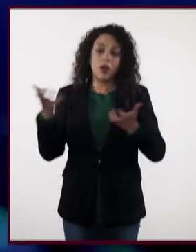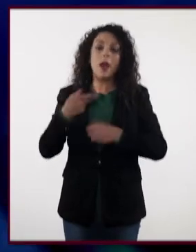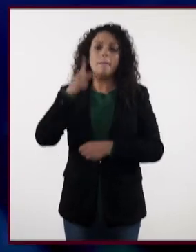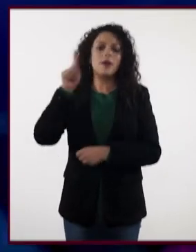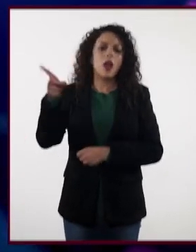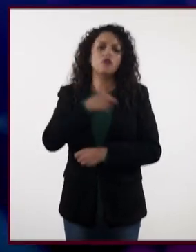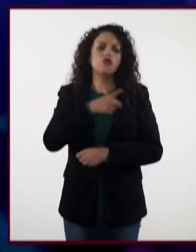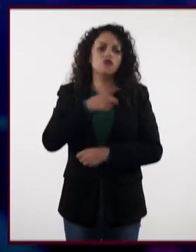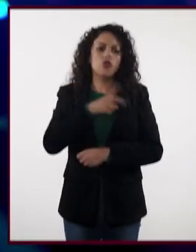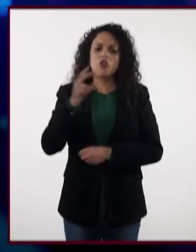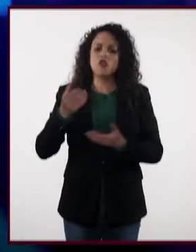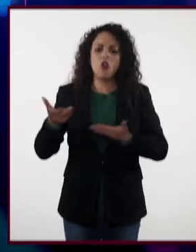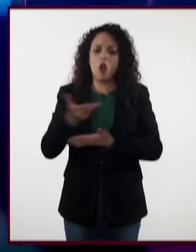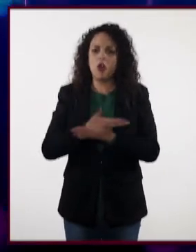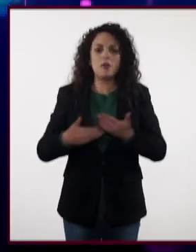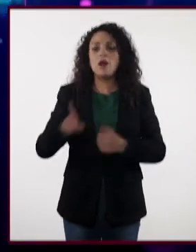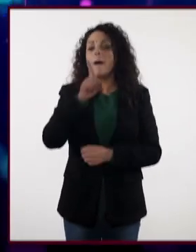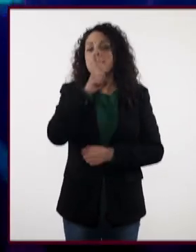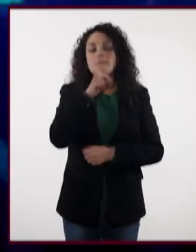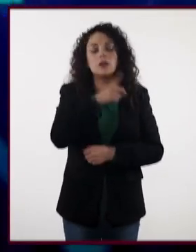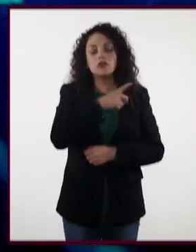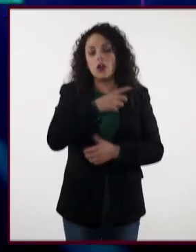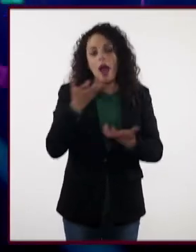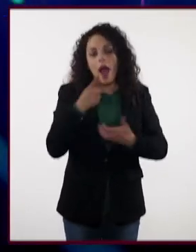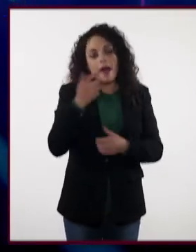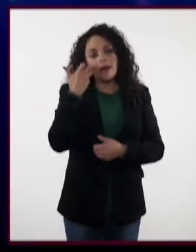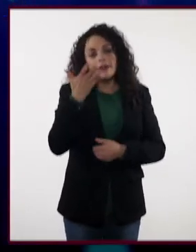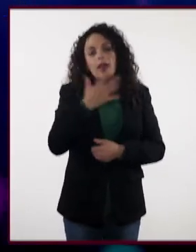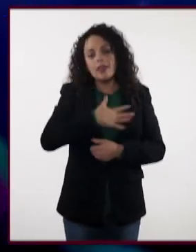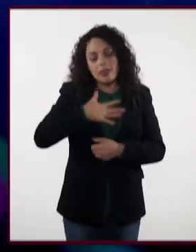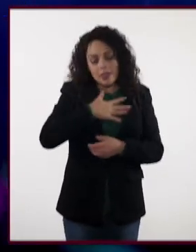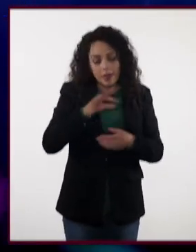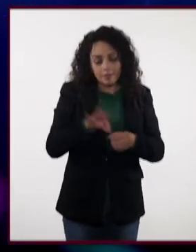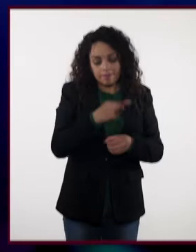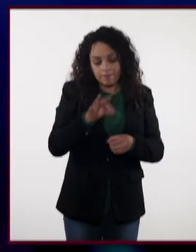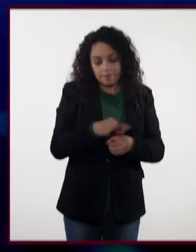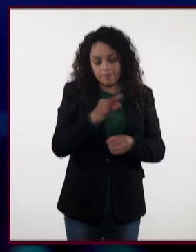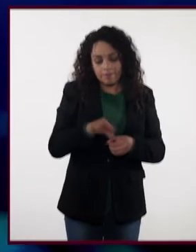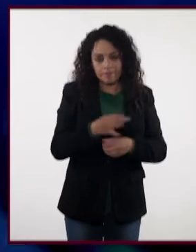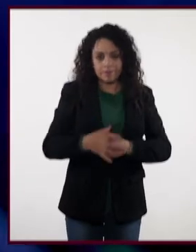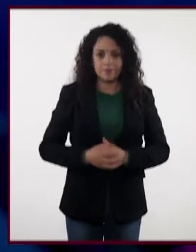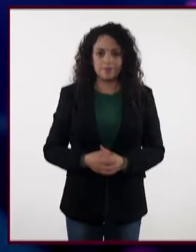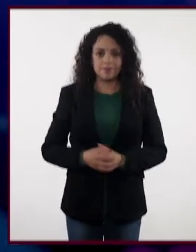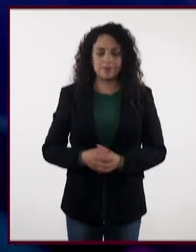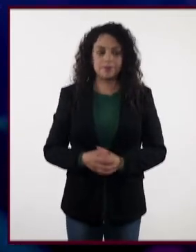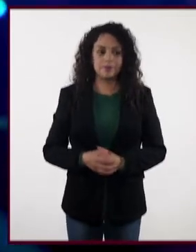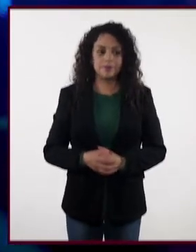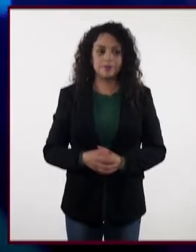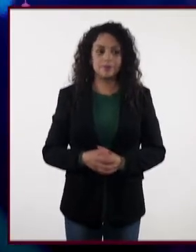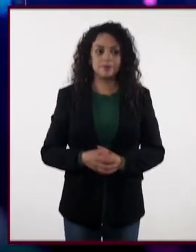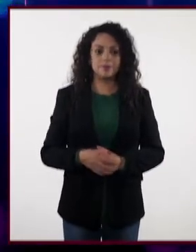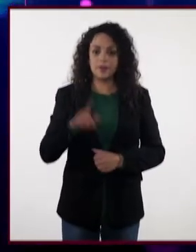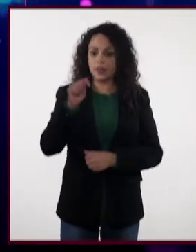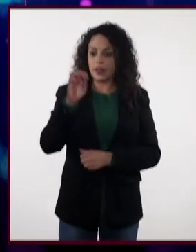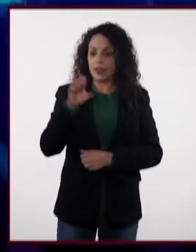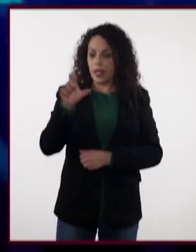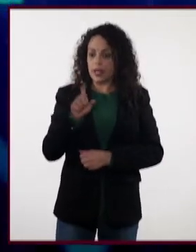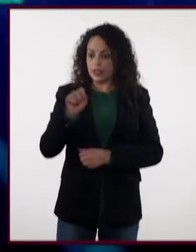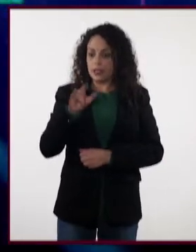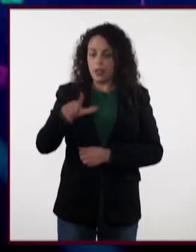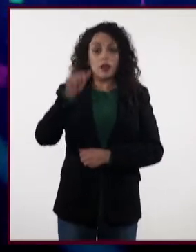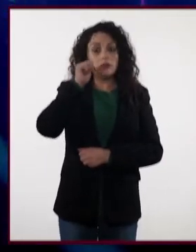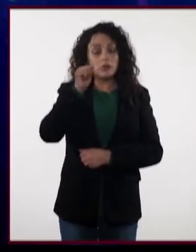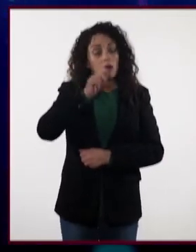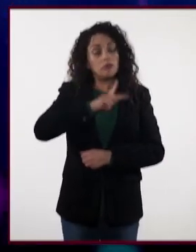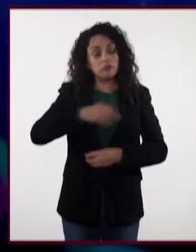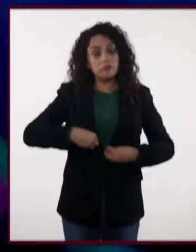¿no? No lo compartía. Entonces, como que el textil me fue apareciendo en mi vida siempre